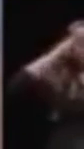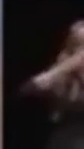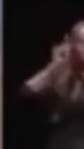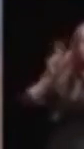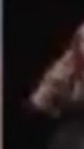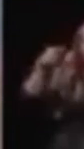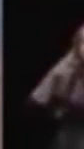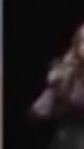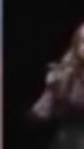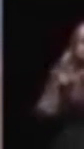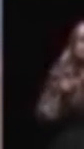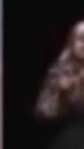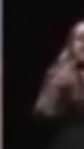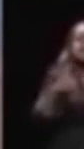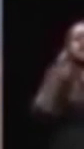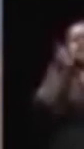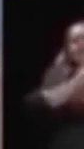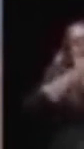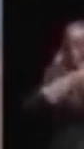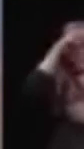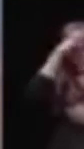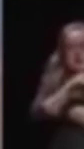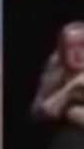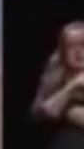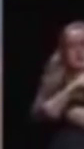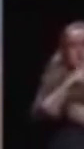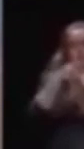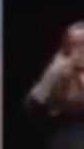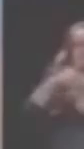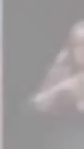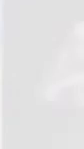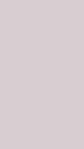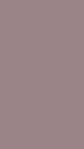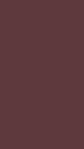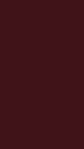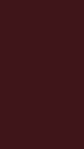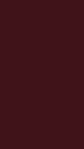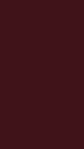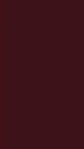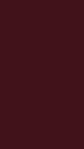seguridad en la Ciudad de México en el corto plazo.